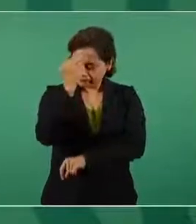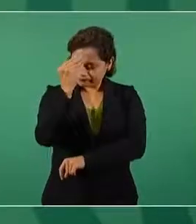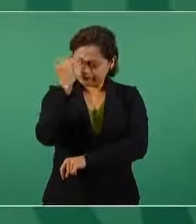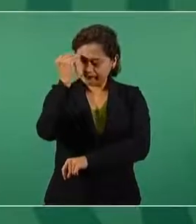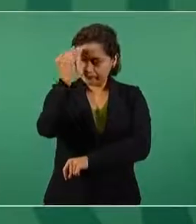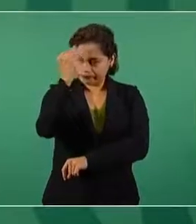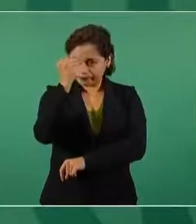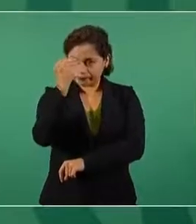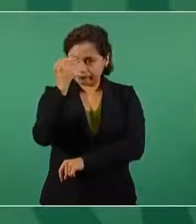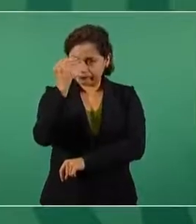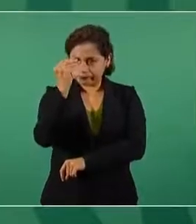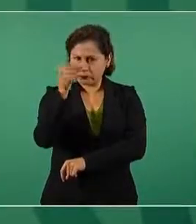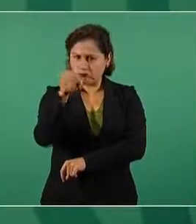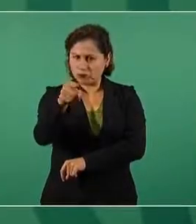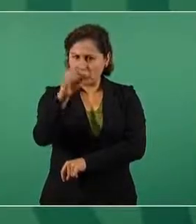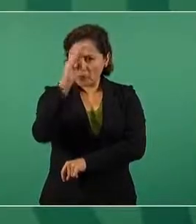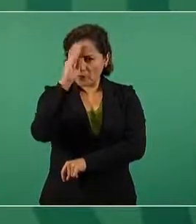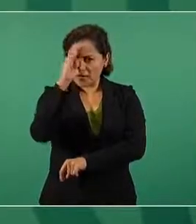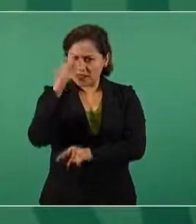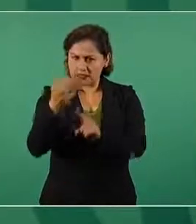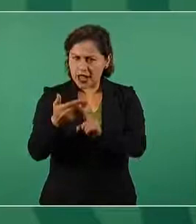se había atacado tanto al gobierno